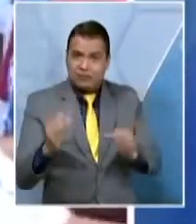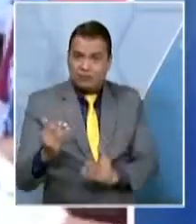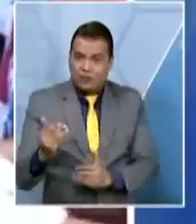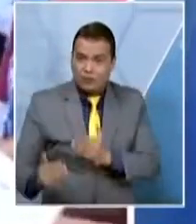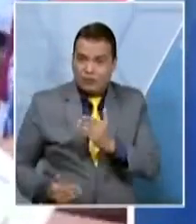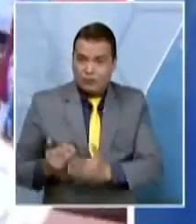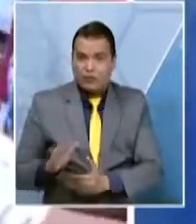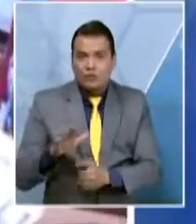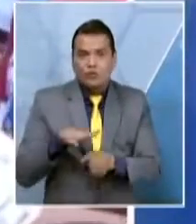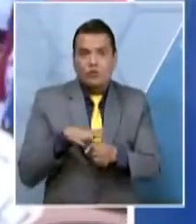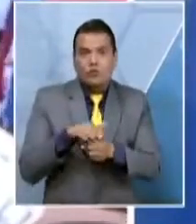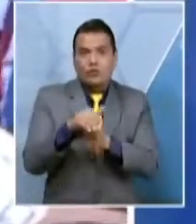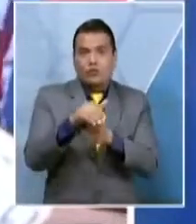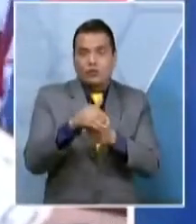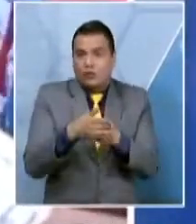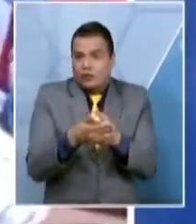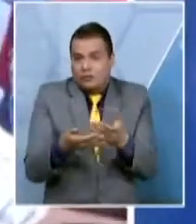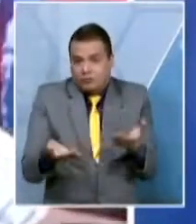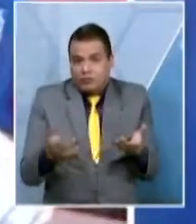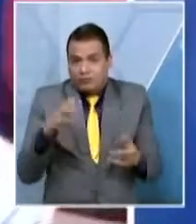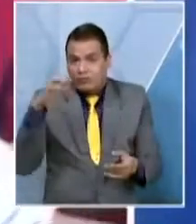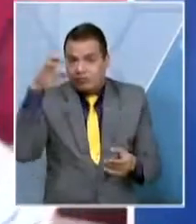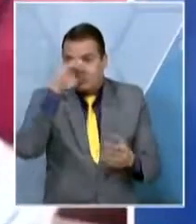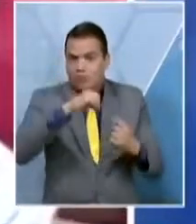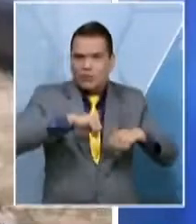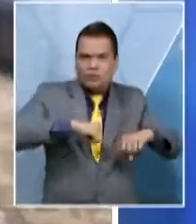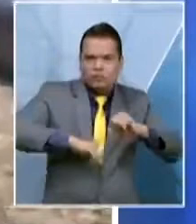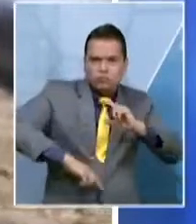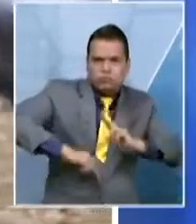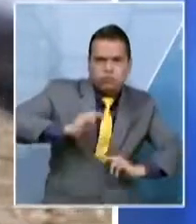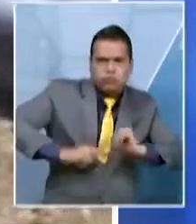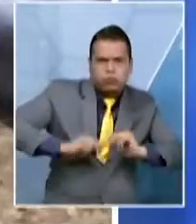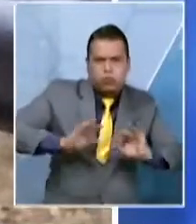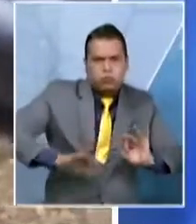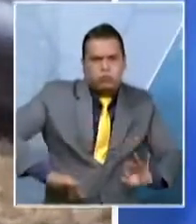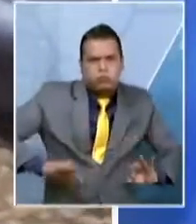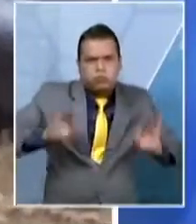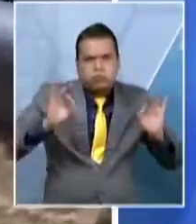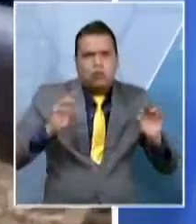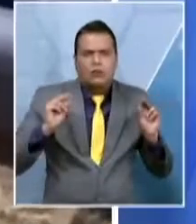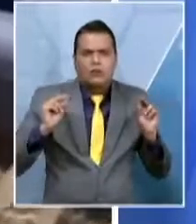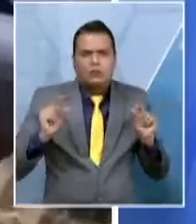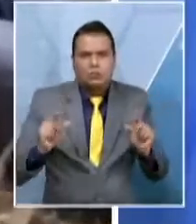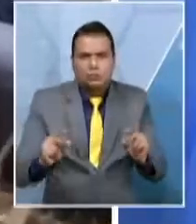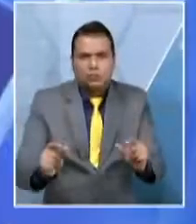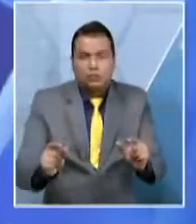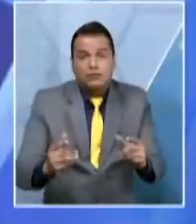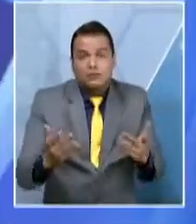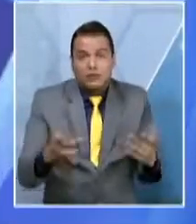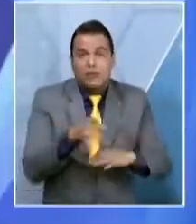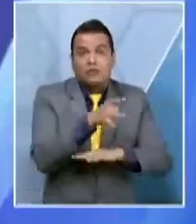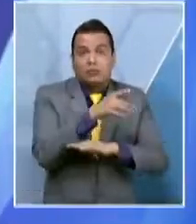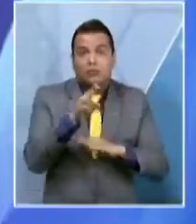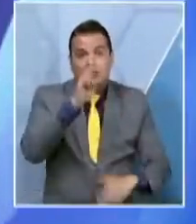pueblo colombiano, de la mano de obra que tienen nuestros soldados a lo largo y ancho del país.